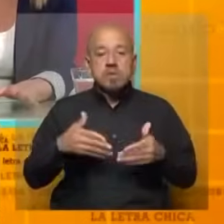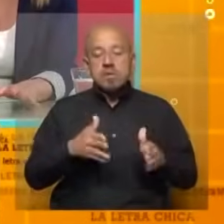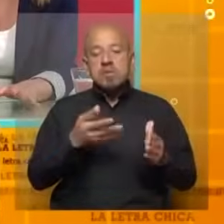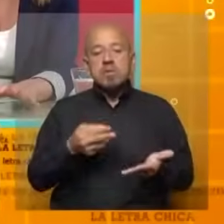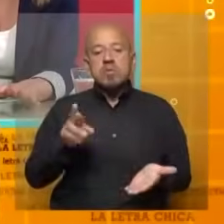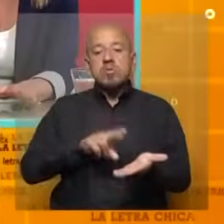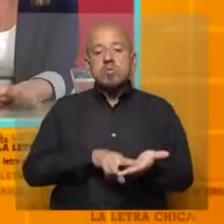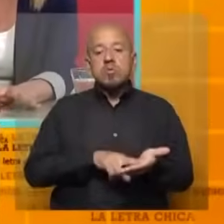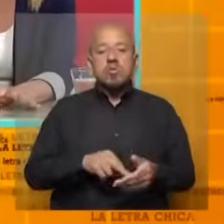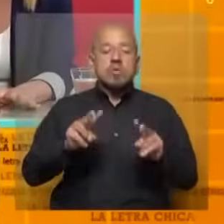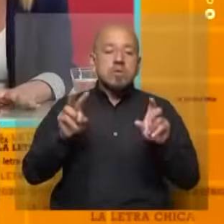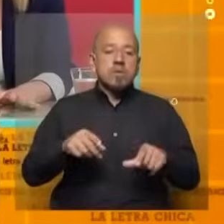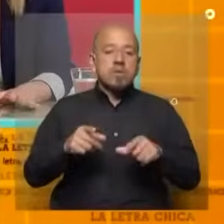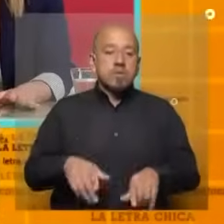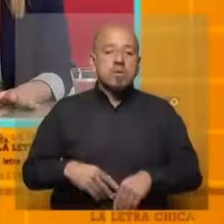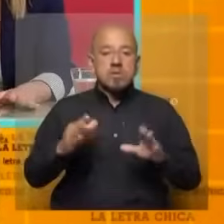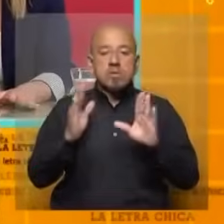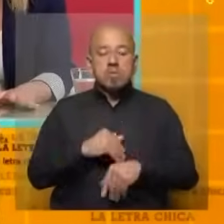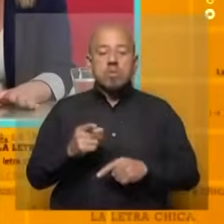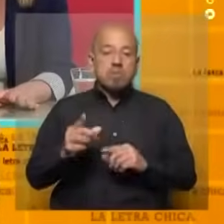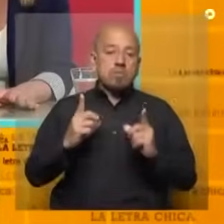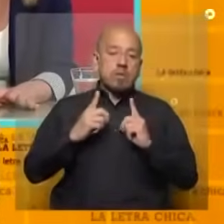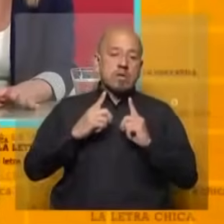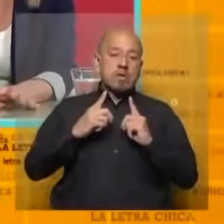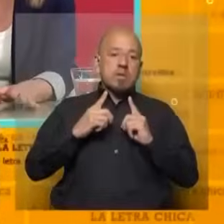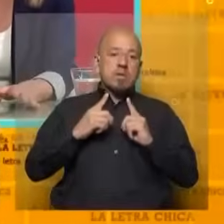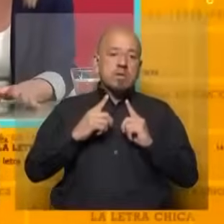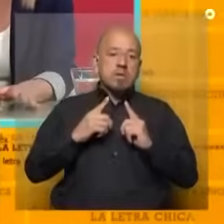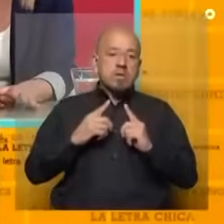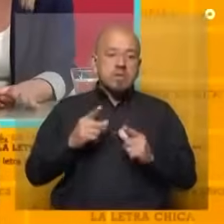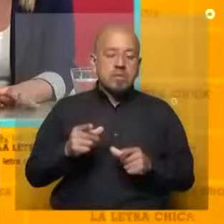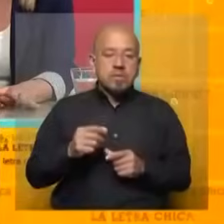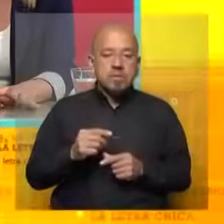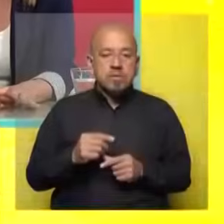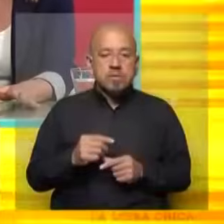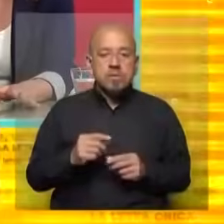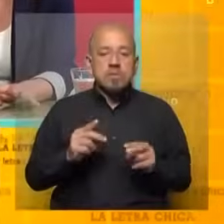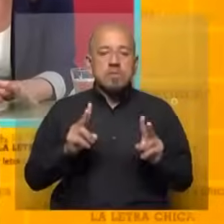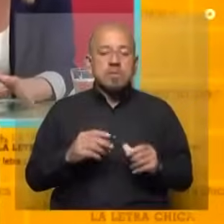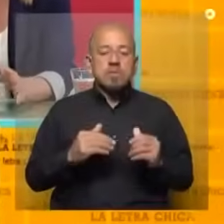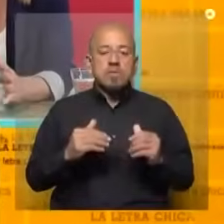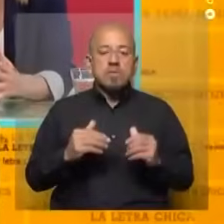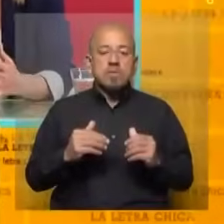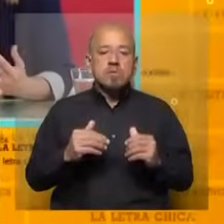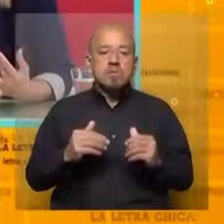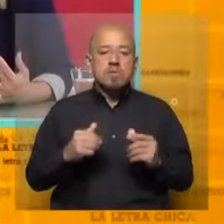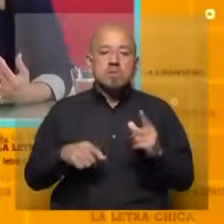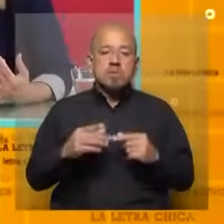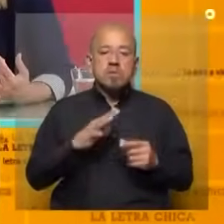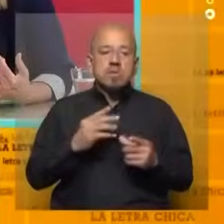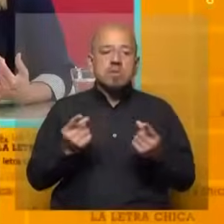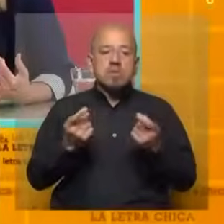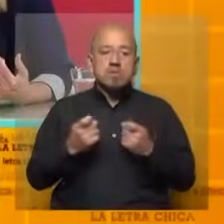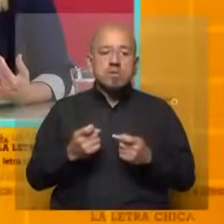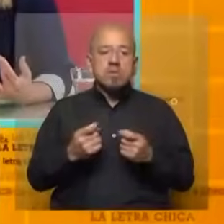resolución de temas que la gente no puede esperar. O sea, hay un problema. Vinculados a la inequidad. Vinculados a una necesidad de